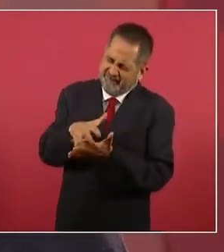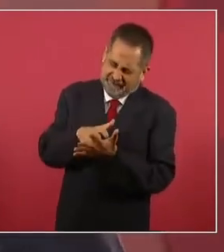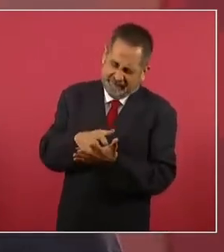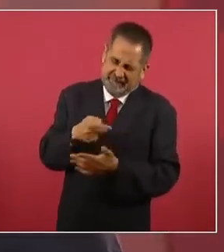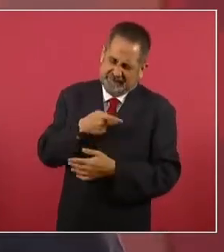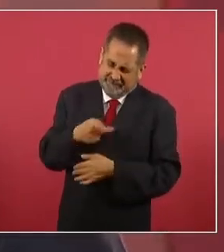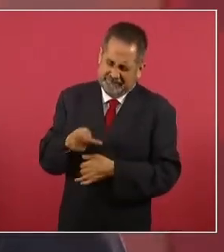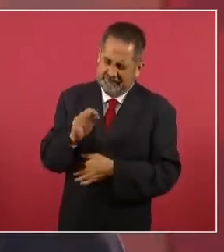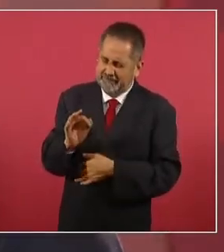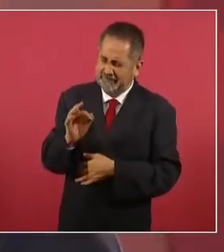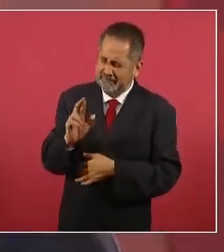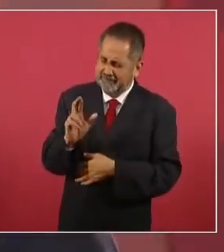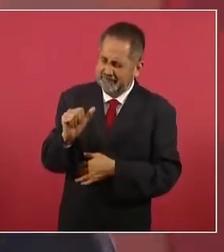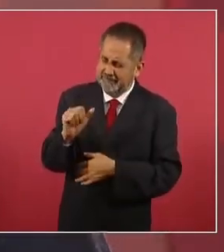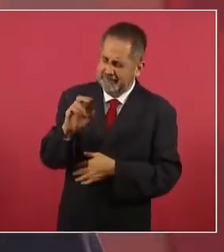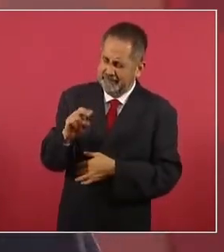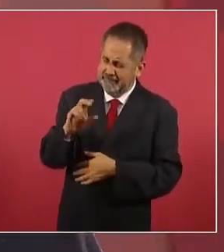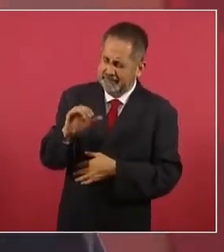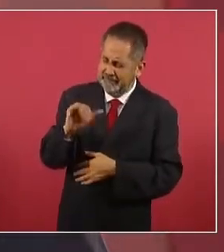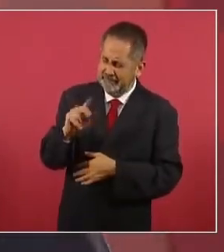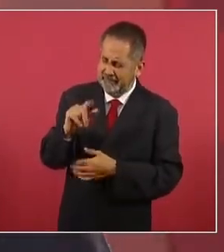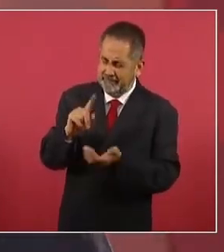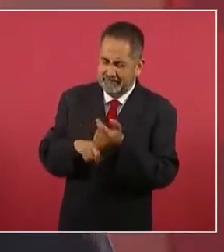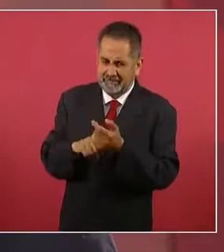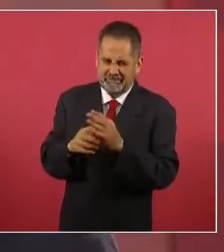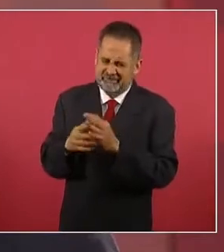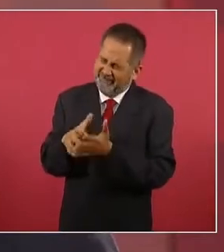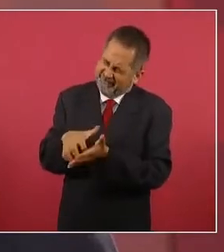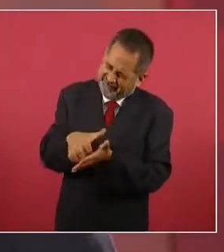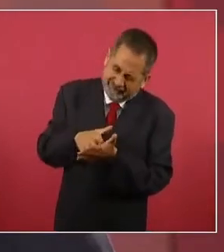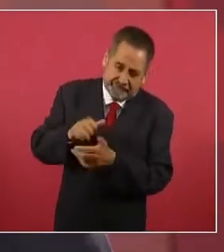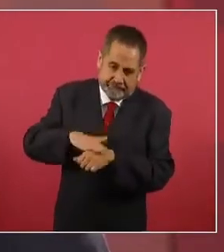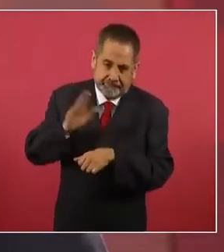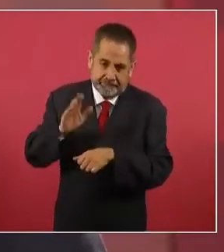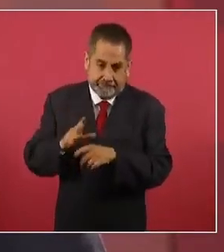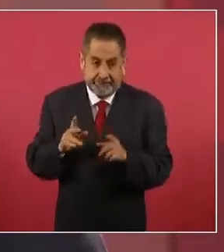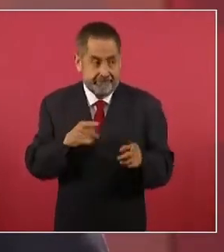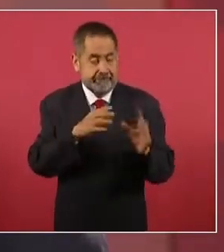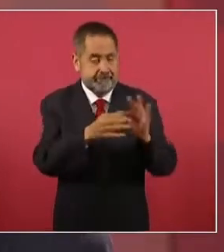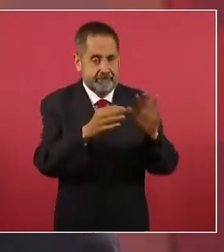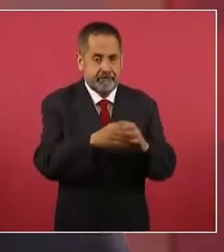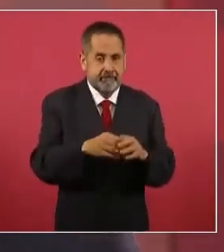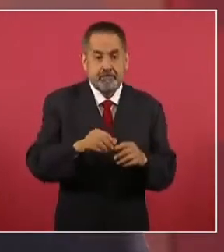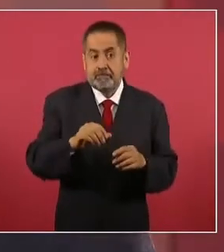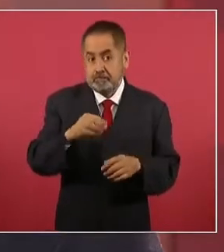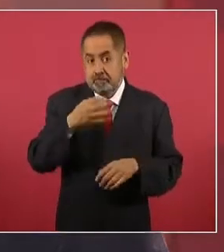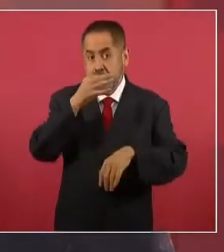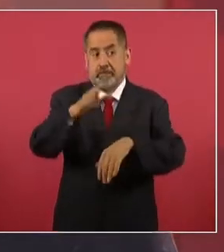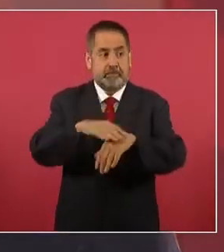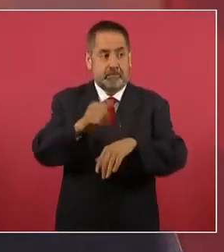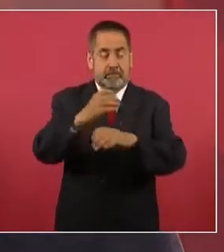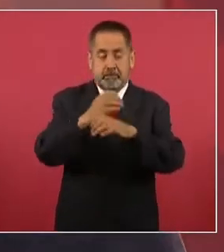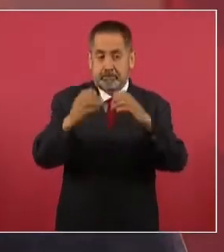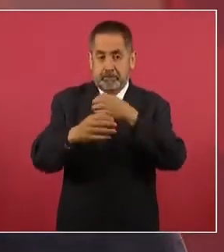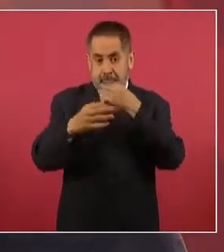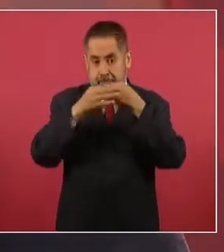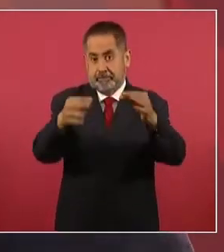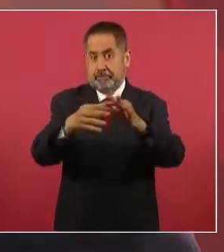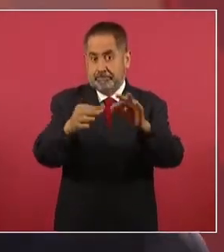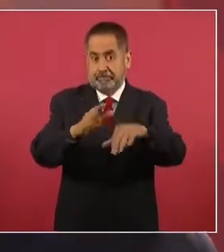ahora ese es el tema. Bueno, ahora voy a decir otra cosa.